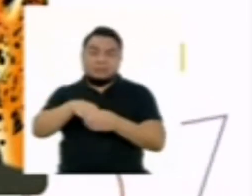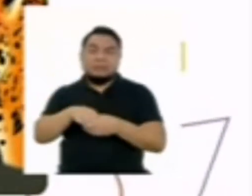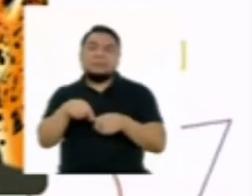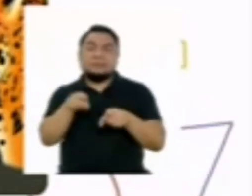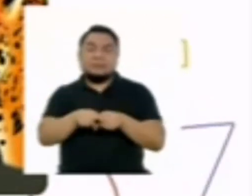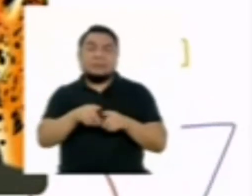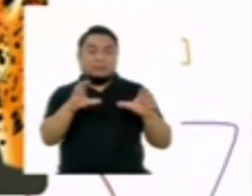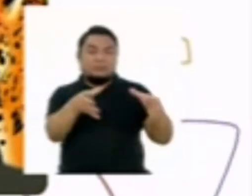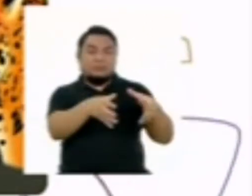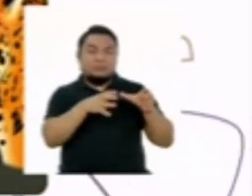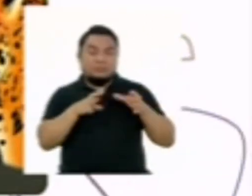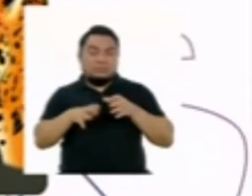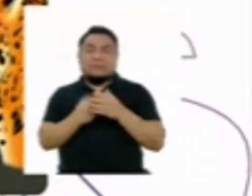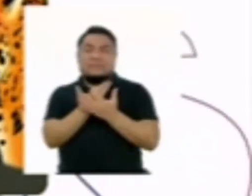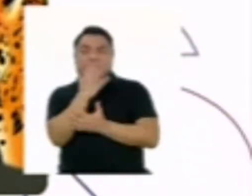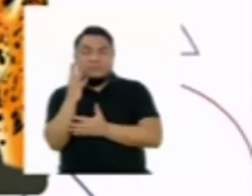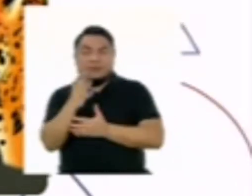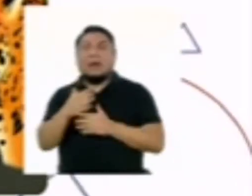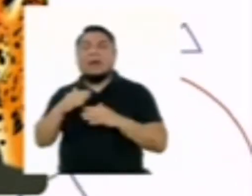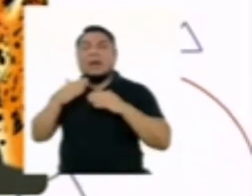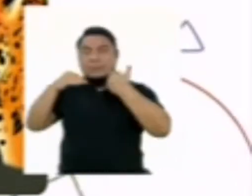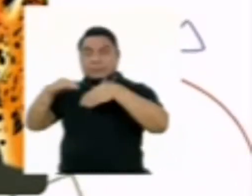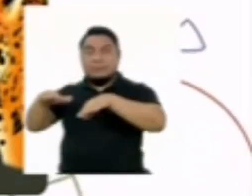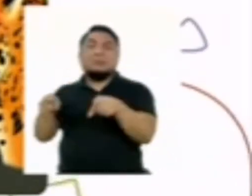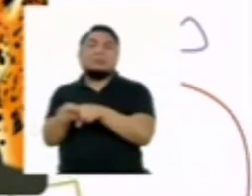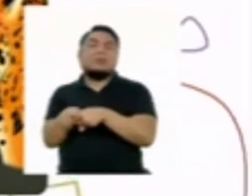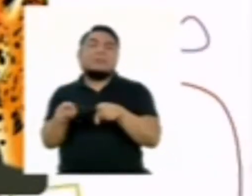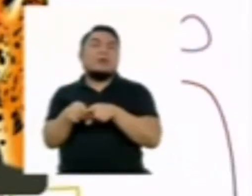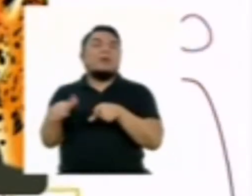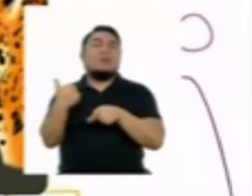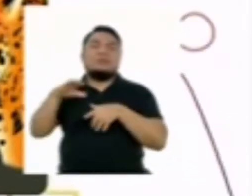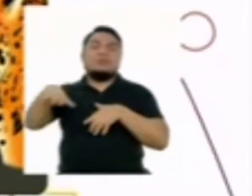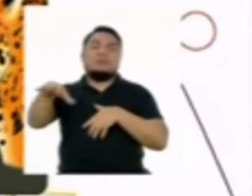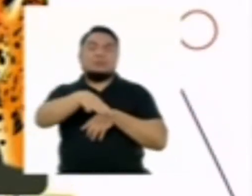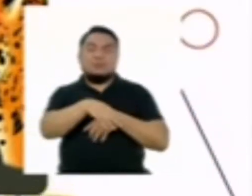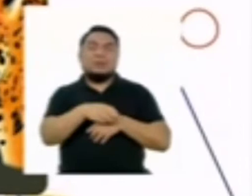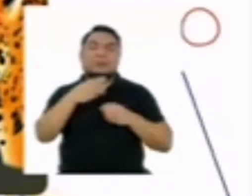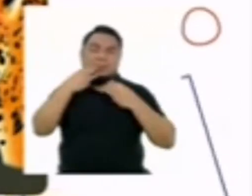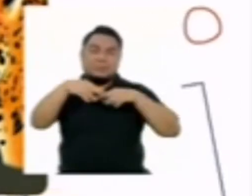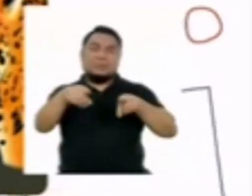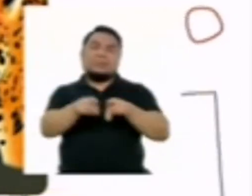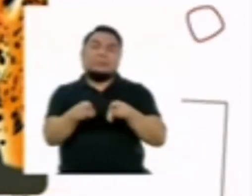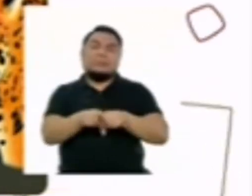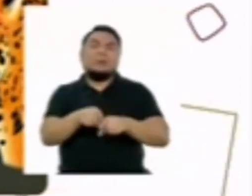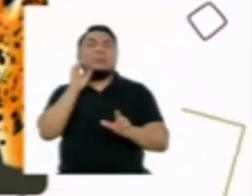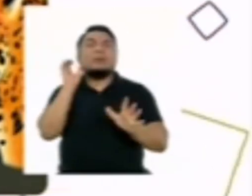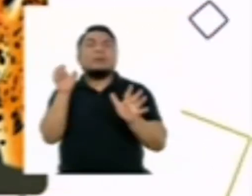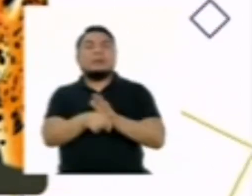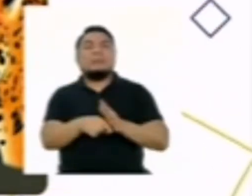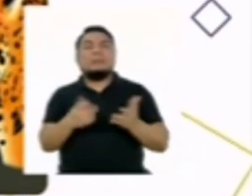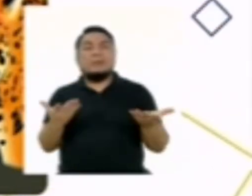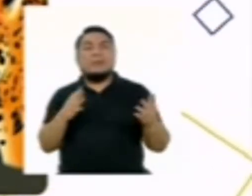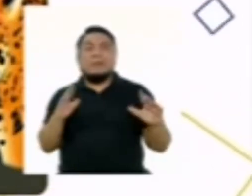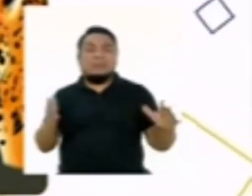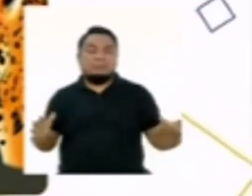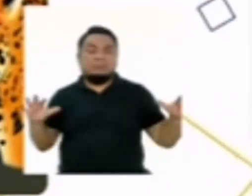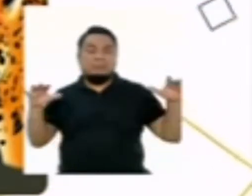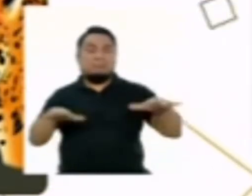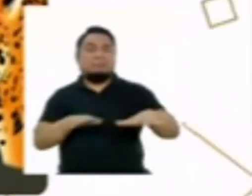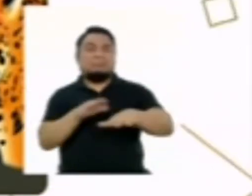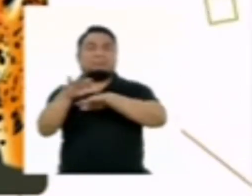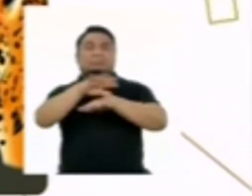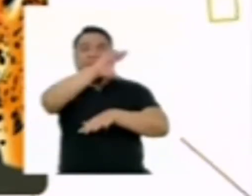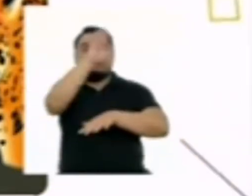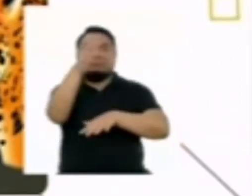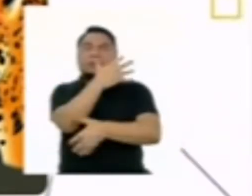los ecosistemas terrestres y marinos y otros ecosistemas acuáticos, así como los complejos ecológicos de los